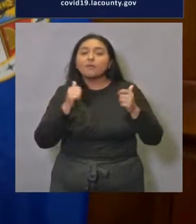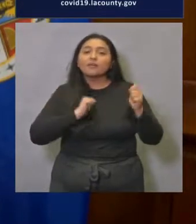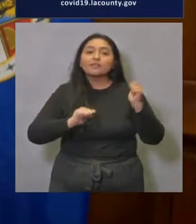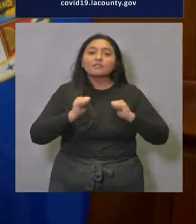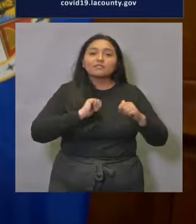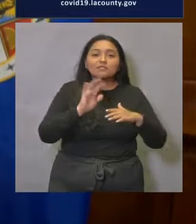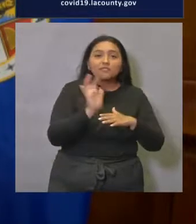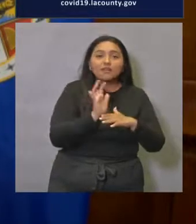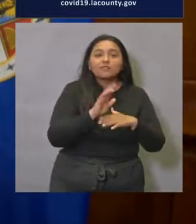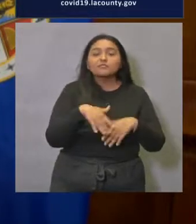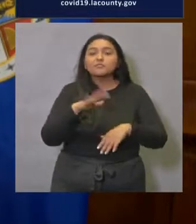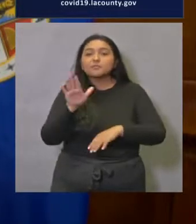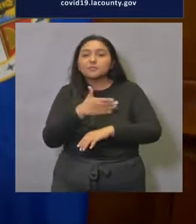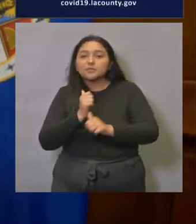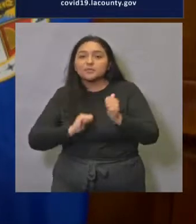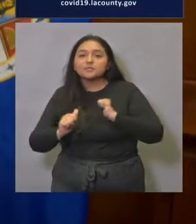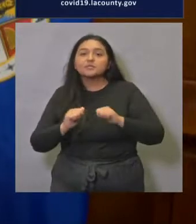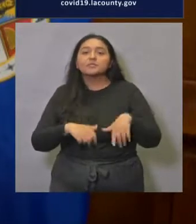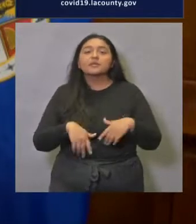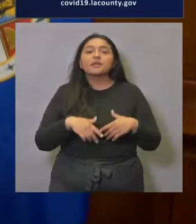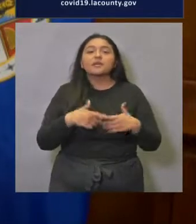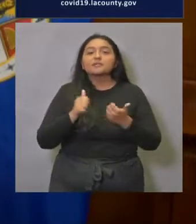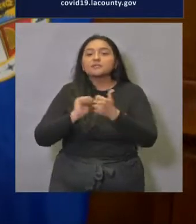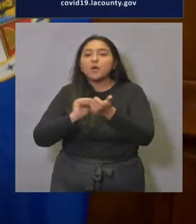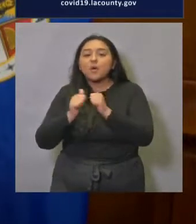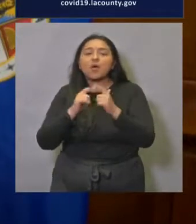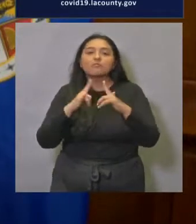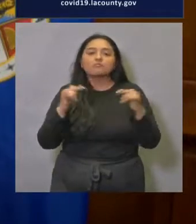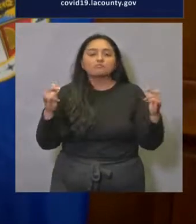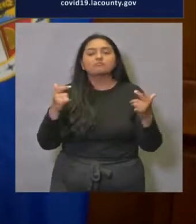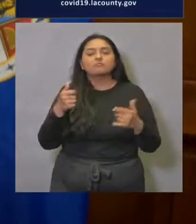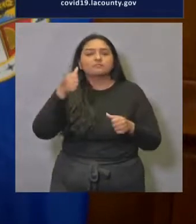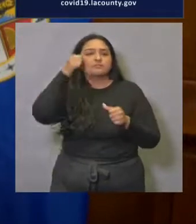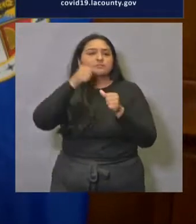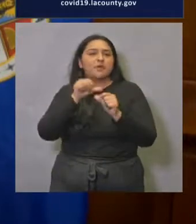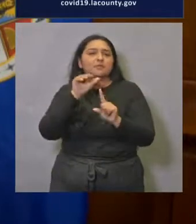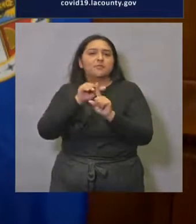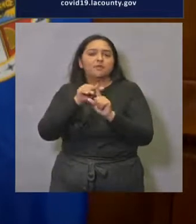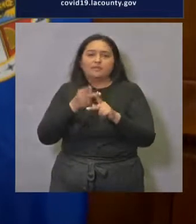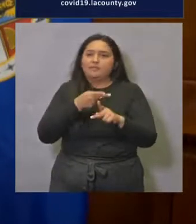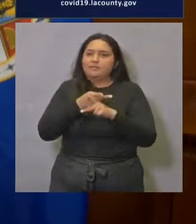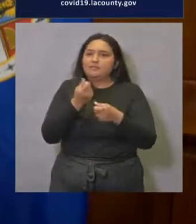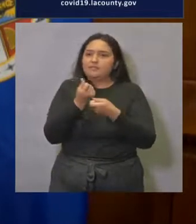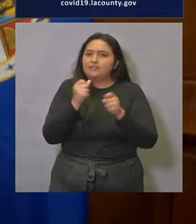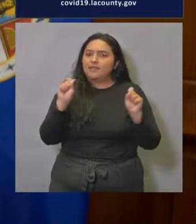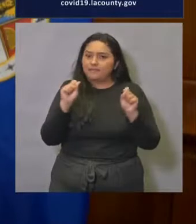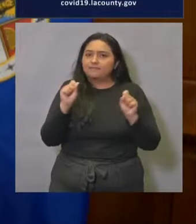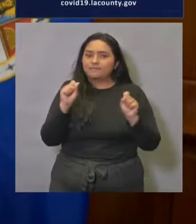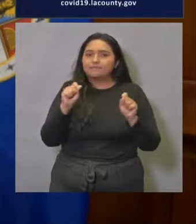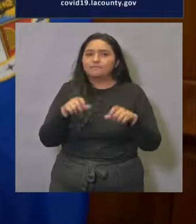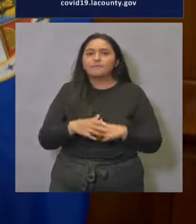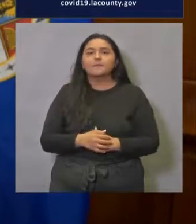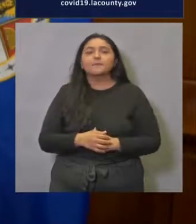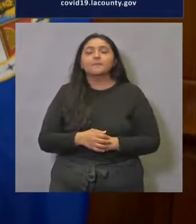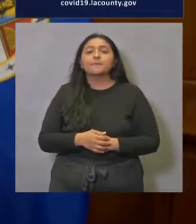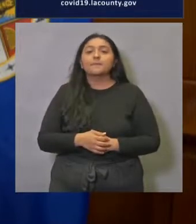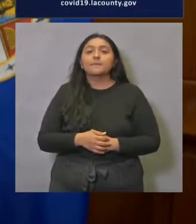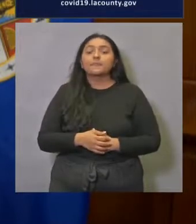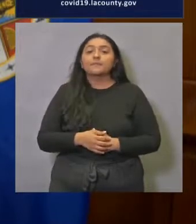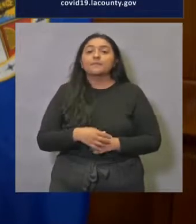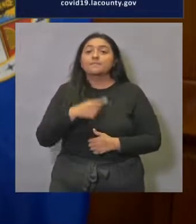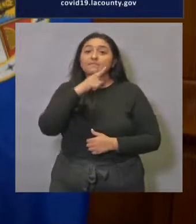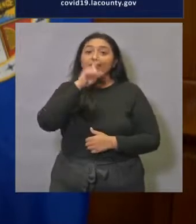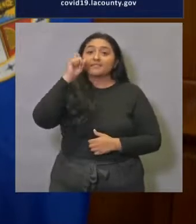les pido su ayuda en seguir medidas sanas. Con el anuncio del Estado de poder abrir todos los